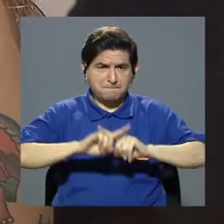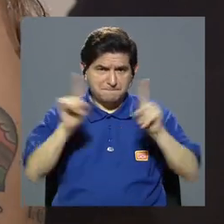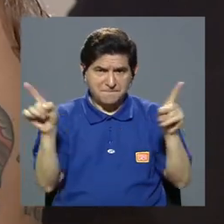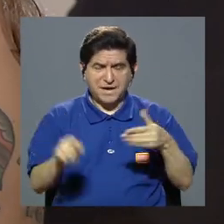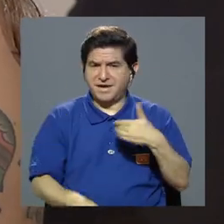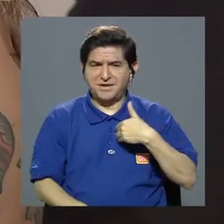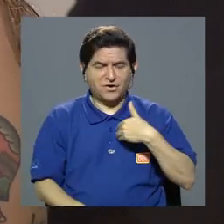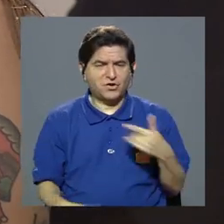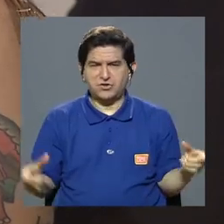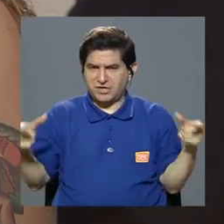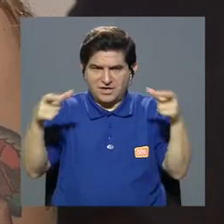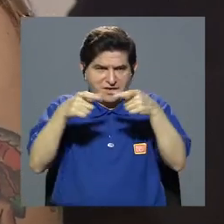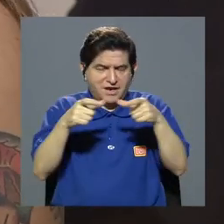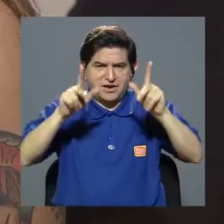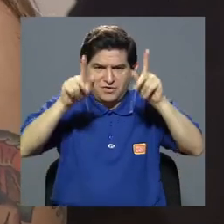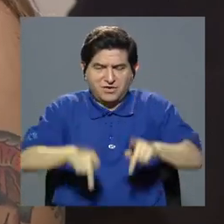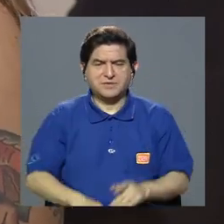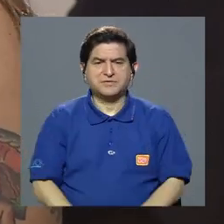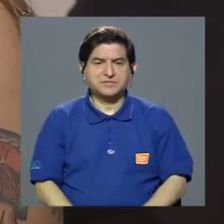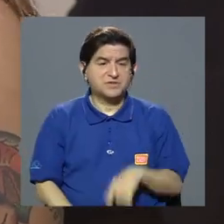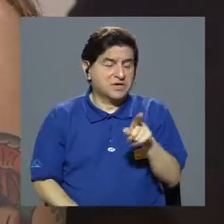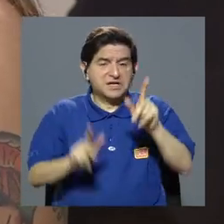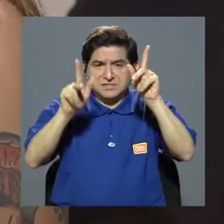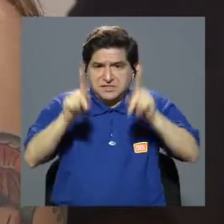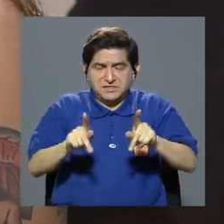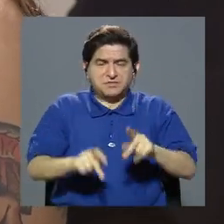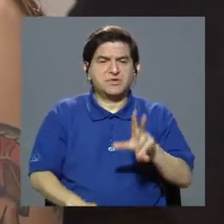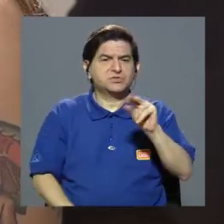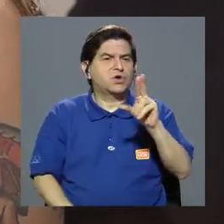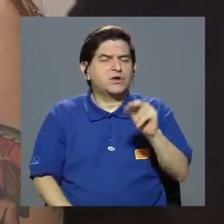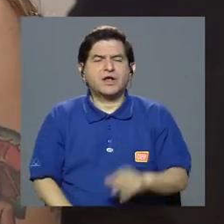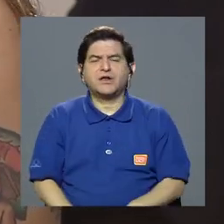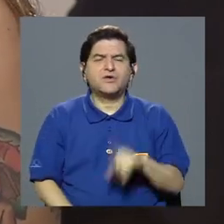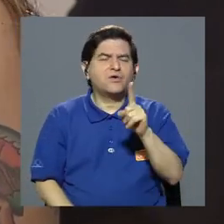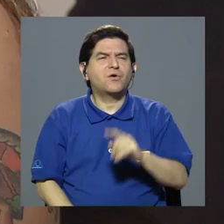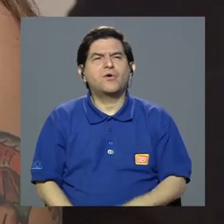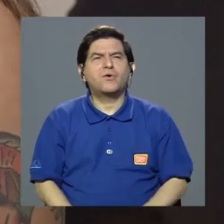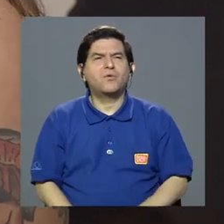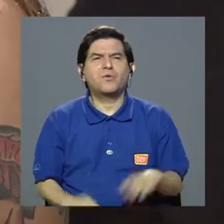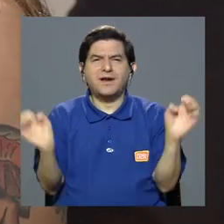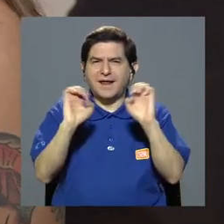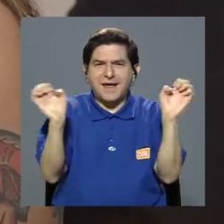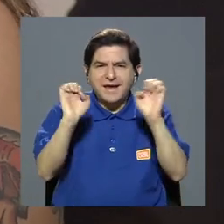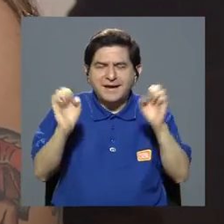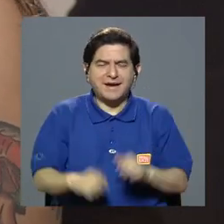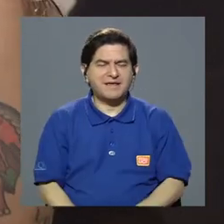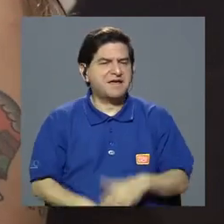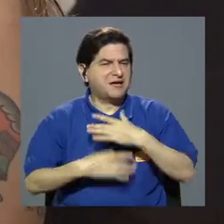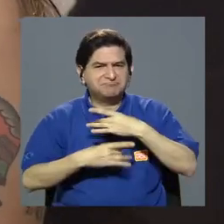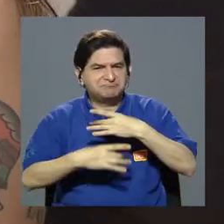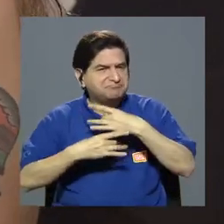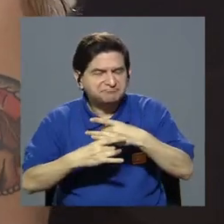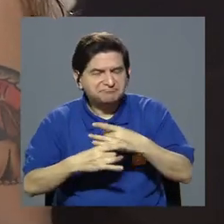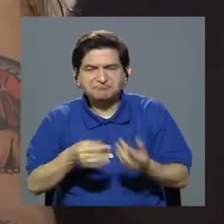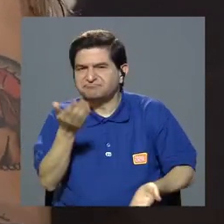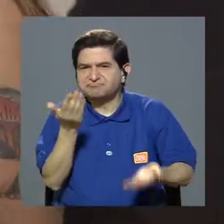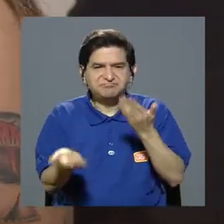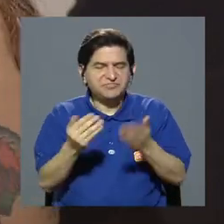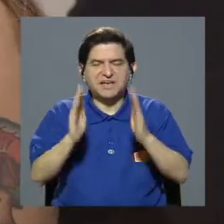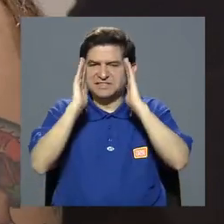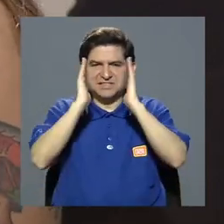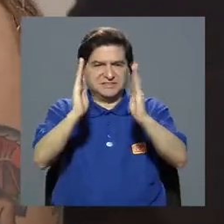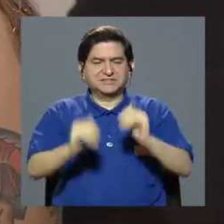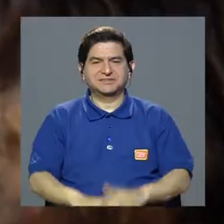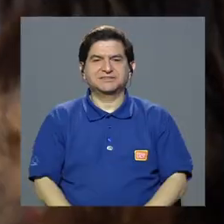pero si no es si no tengas una conexión con esa persona si esa persona no te no te da un en un carisma o una energía no te llama la atención pues dinero